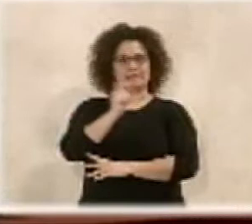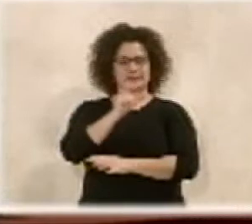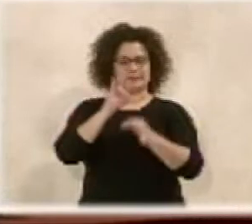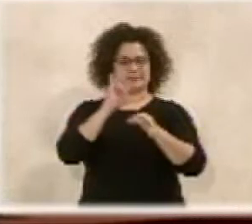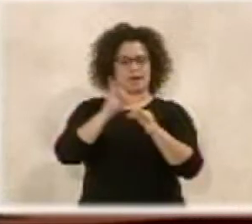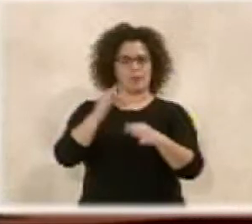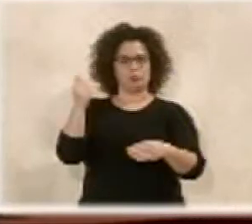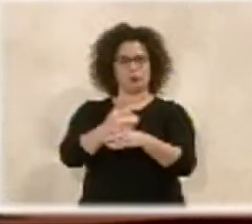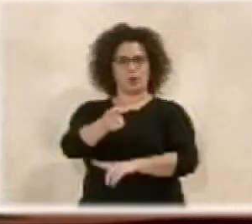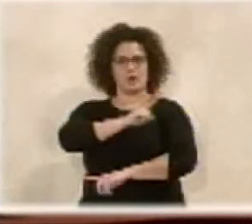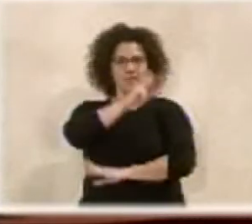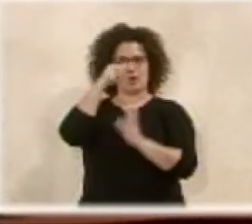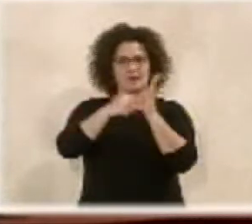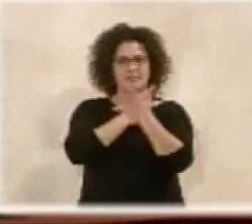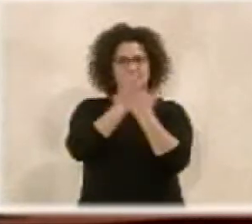noviembre de